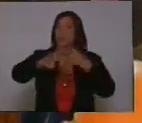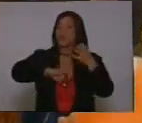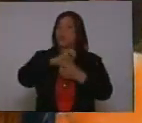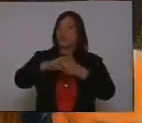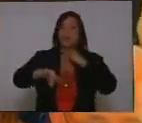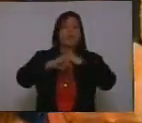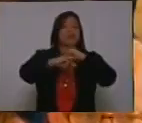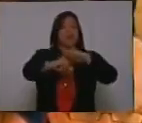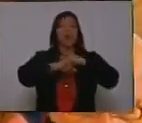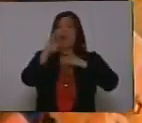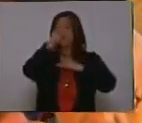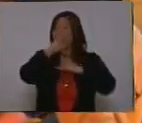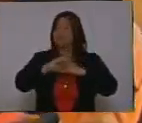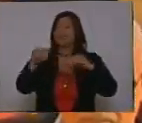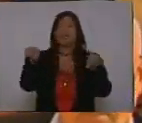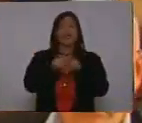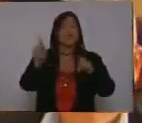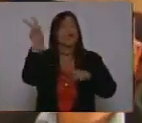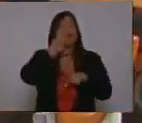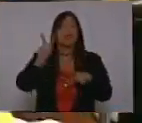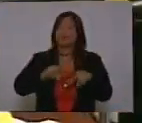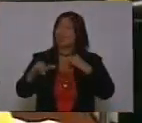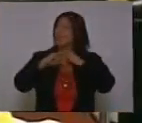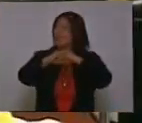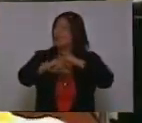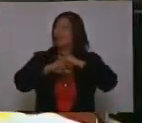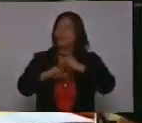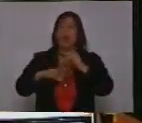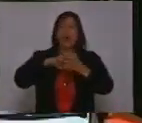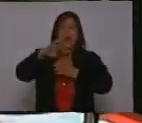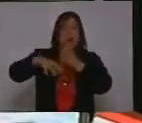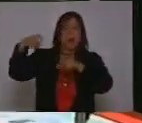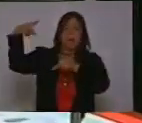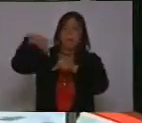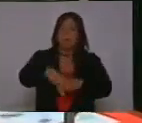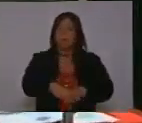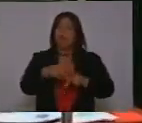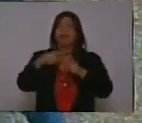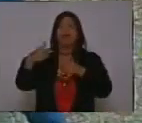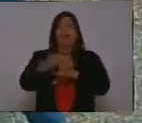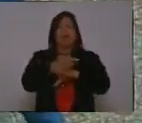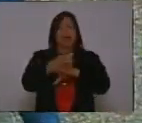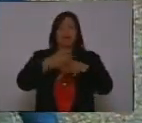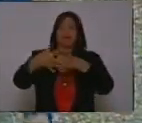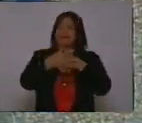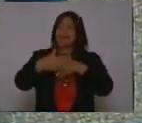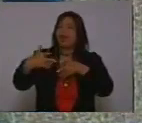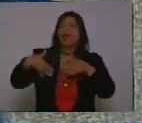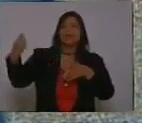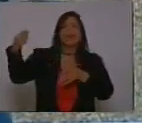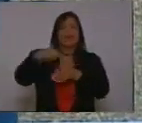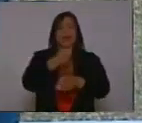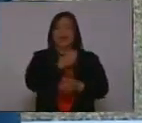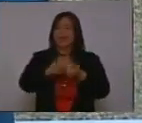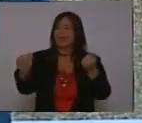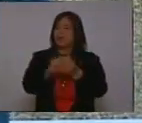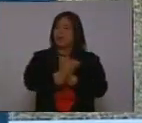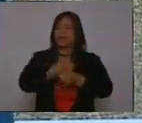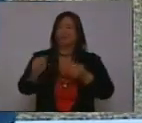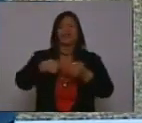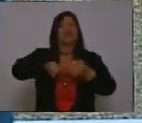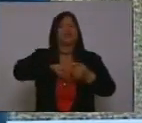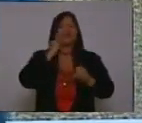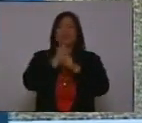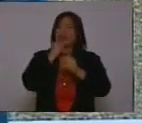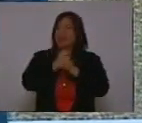los mismos. Nuestros problemas son los mismos. El capitalismo quiere destruir nuestro país. Só tenemos que